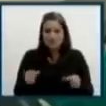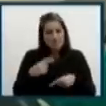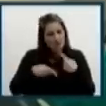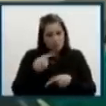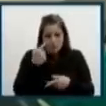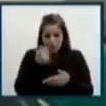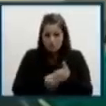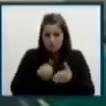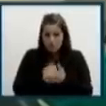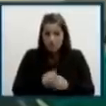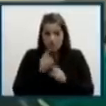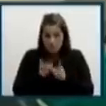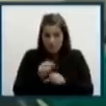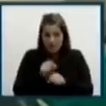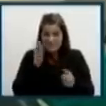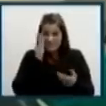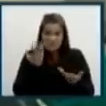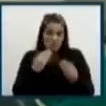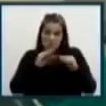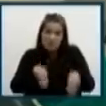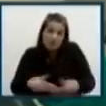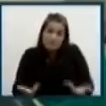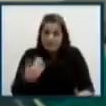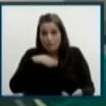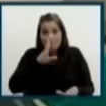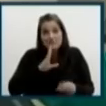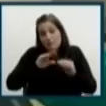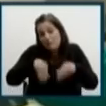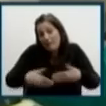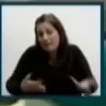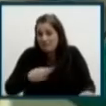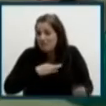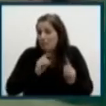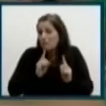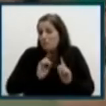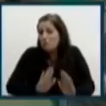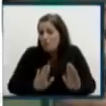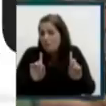adelante. Y para también saber si se pierde, ¿qué va a ser? La vida es bella y hay que meter para adelante.